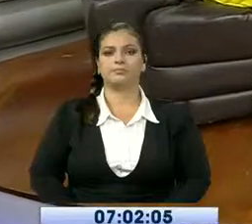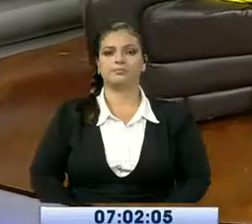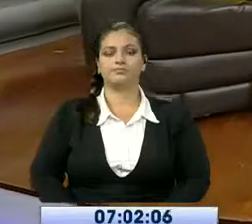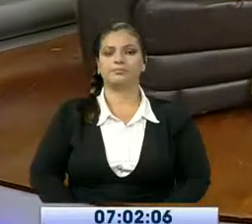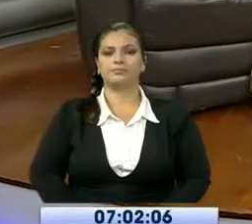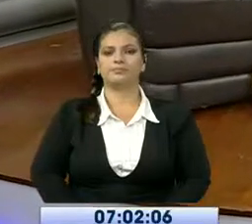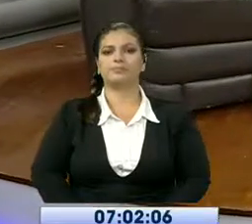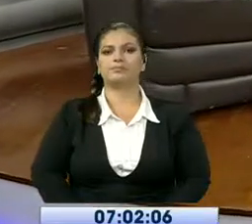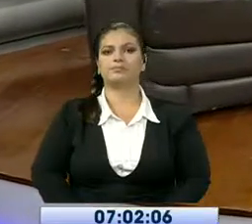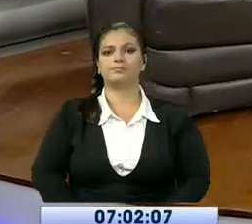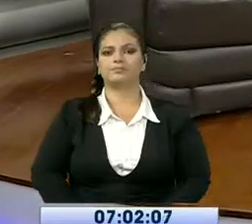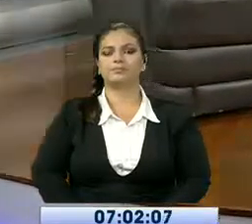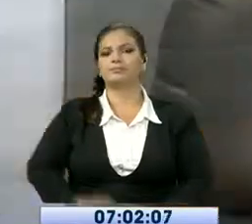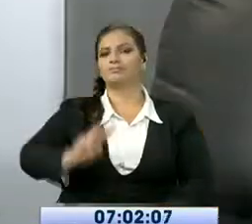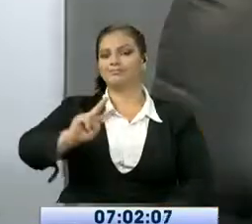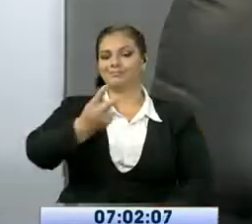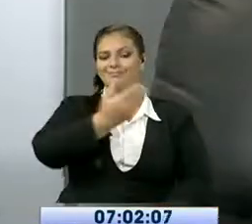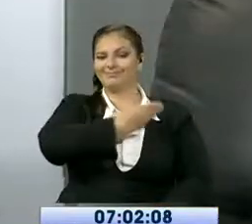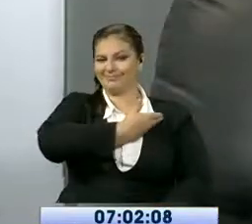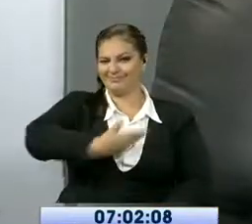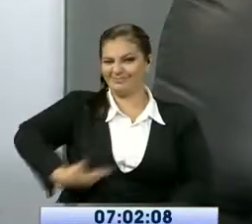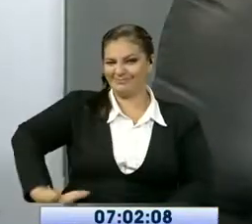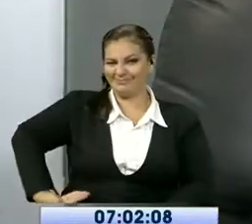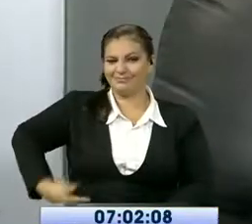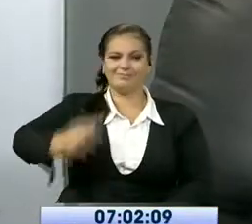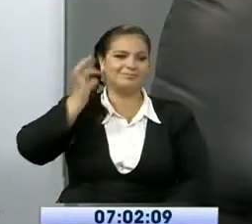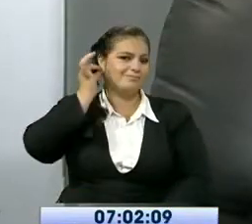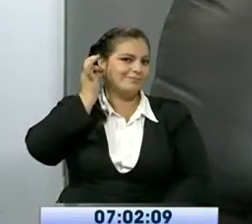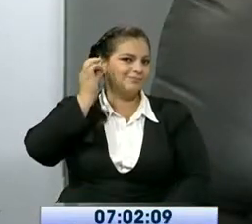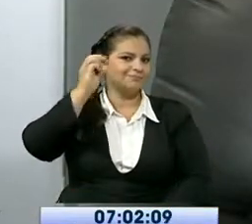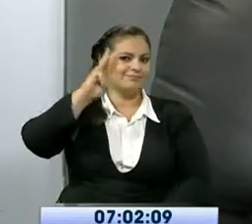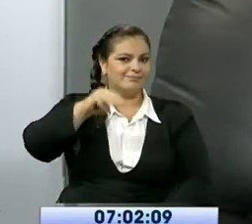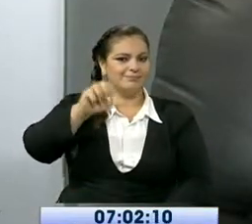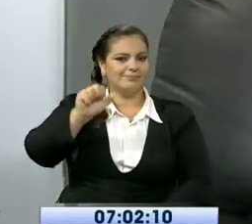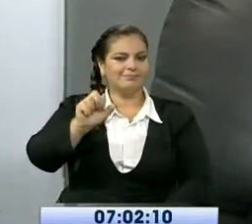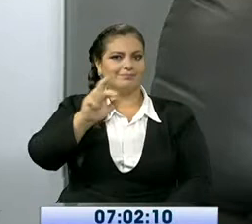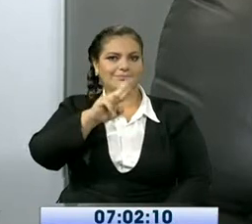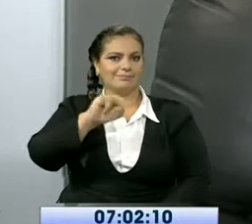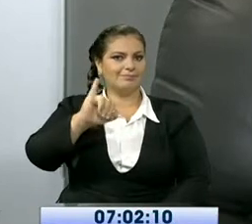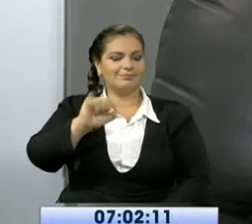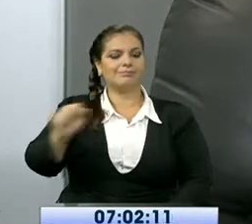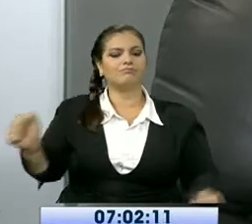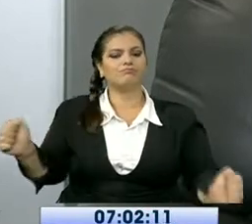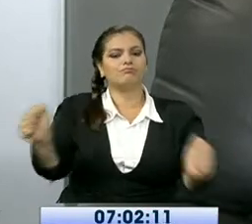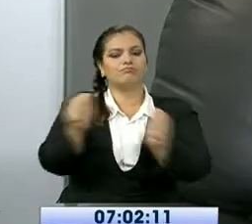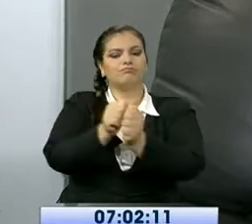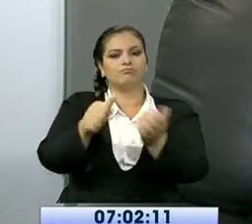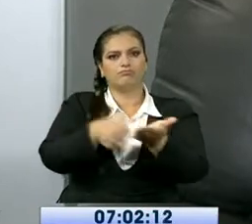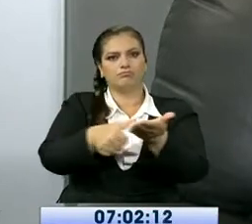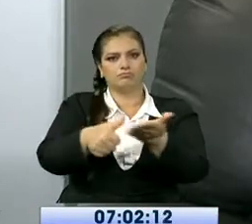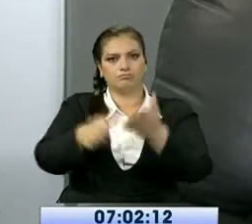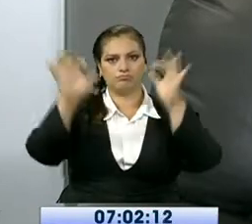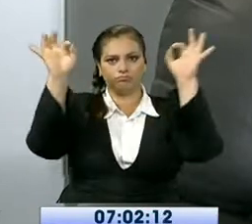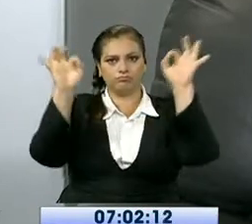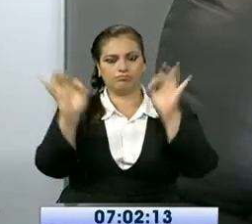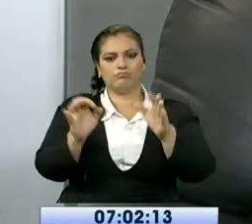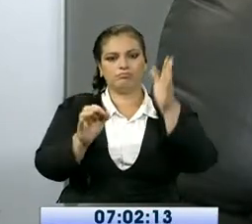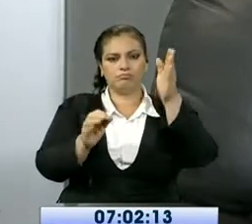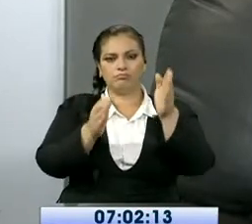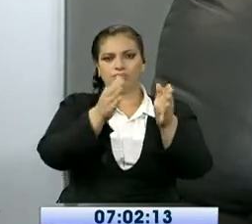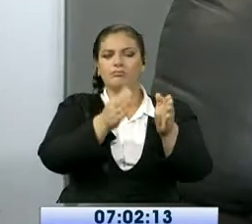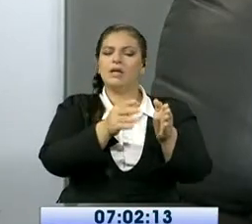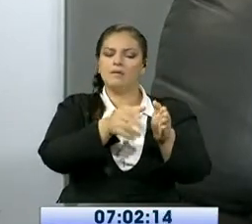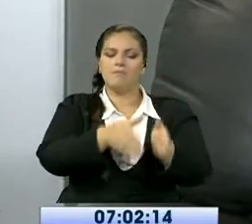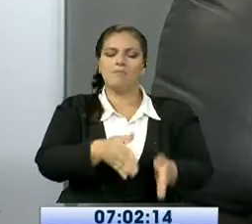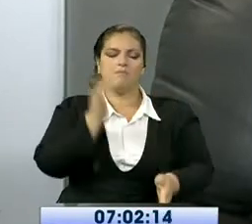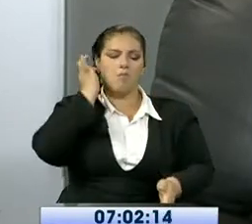La vicepresidenta de la República, María Alejandra Vicuña, junto a la ministra de Electricidad, Elsie Parodi, lanzaron en Ambato el